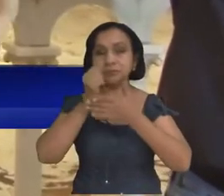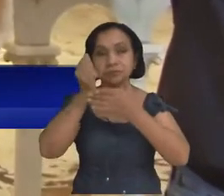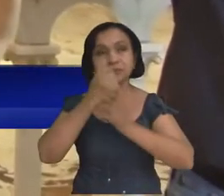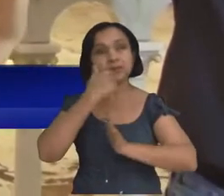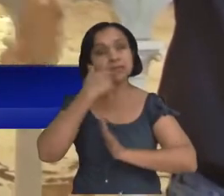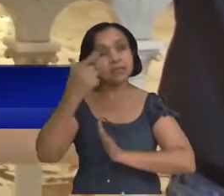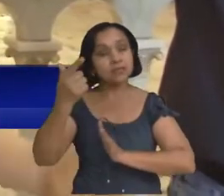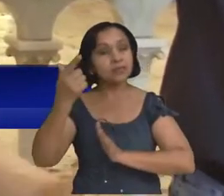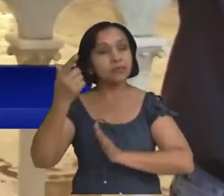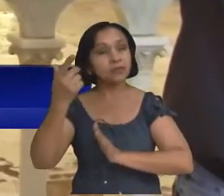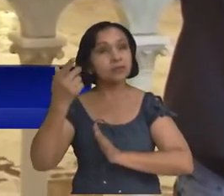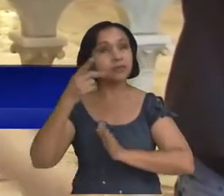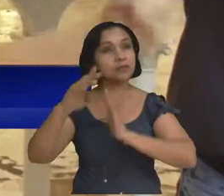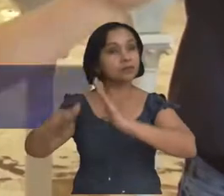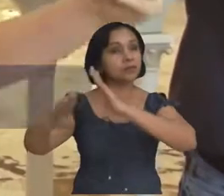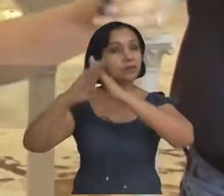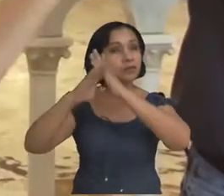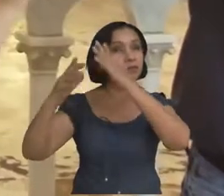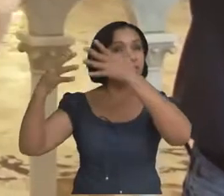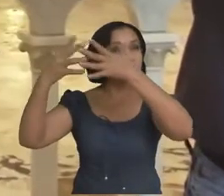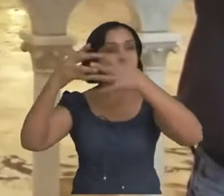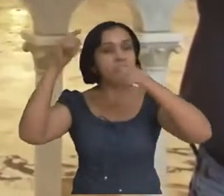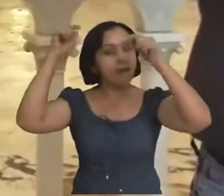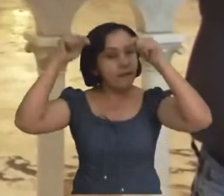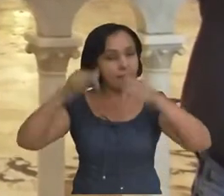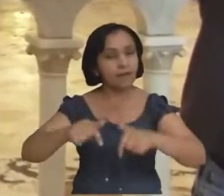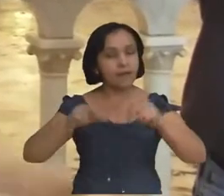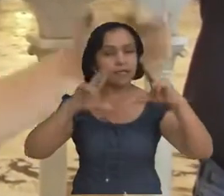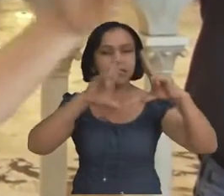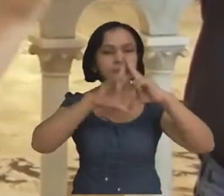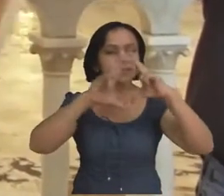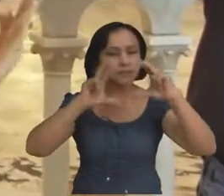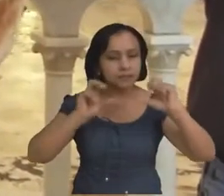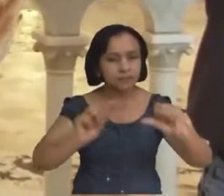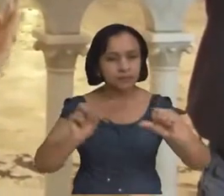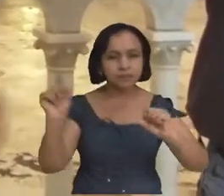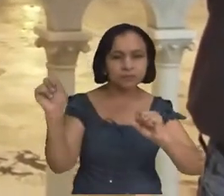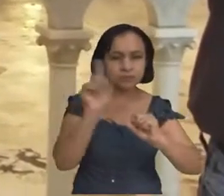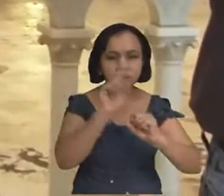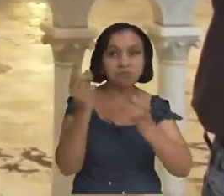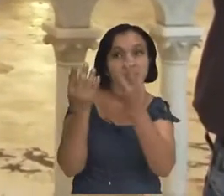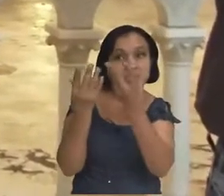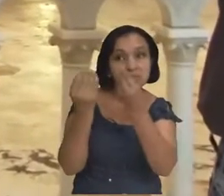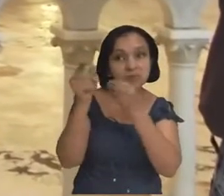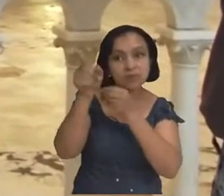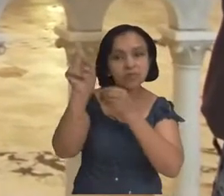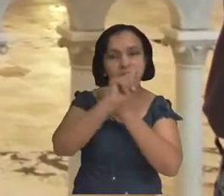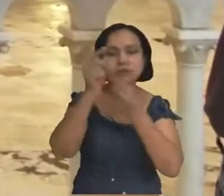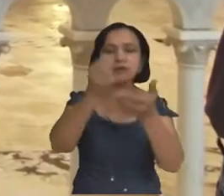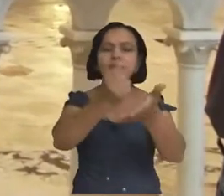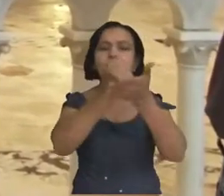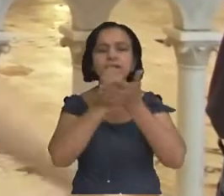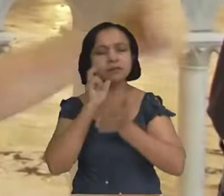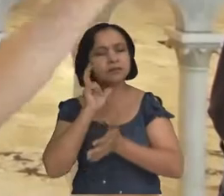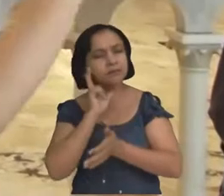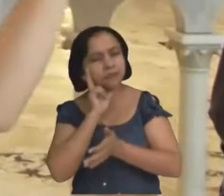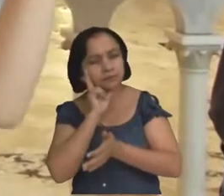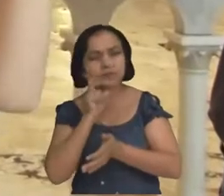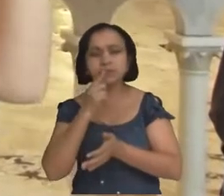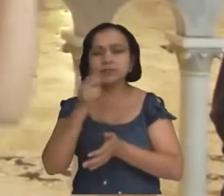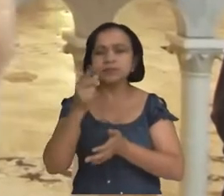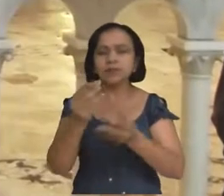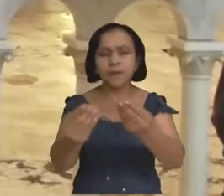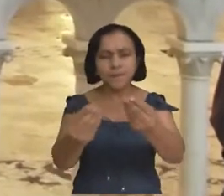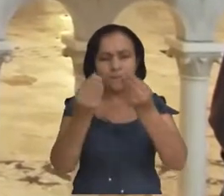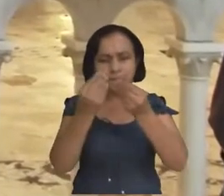al intervencionismo yanqui que aquí está Nicaragua, que no le tenemos miedo. Ayúdanos, Darío, a decir que hay 1000